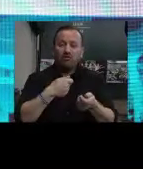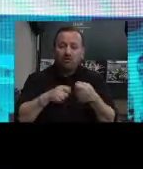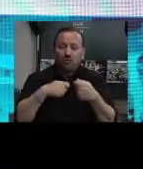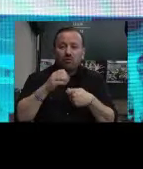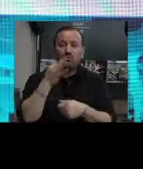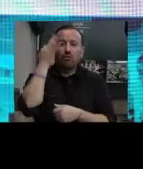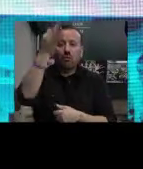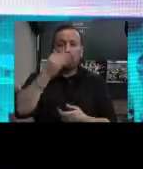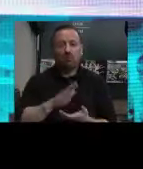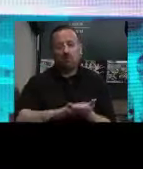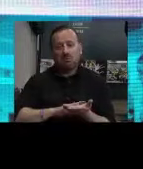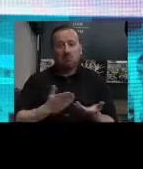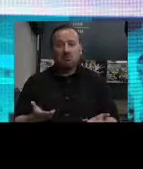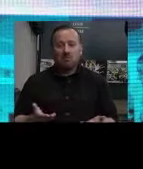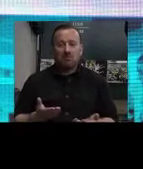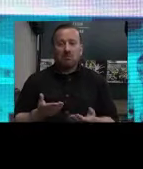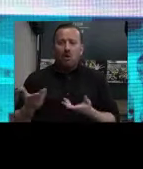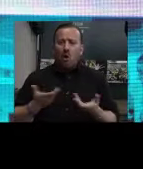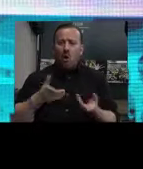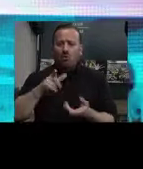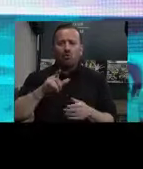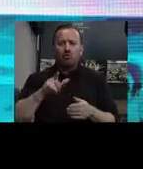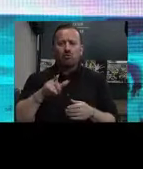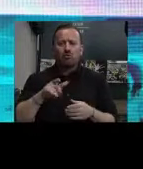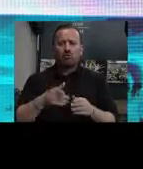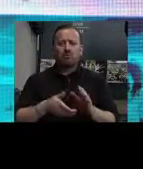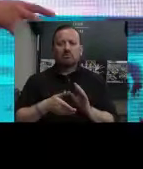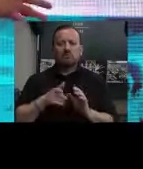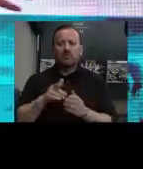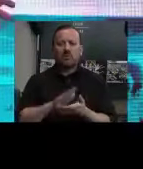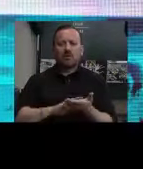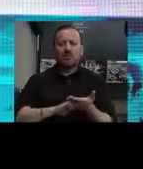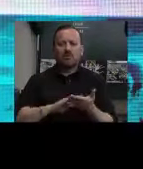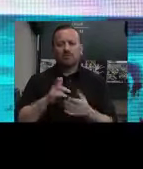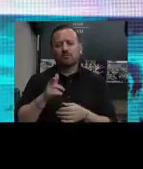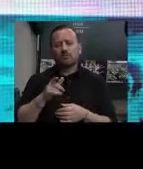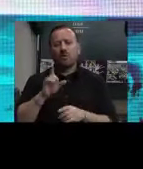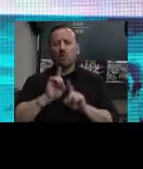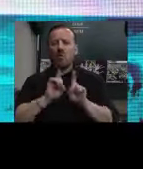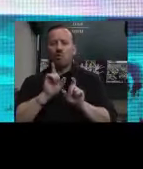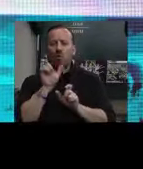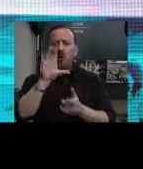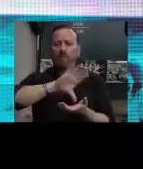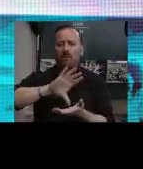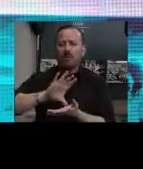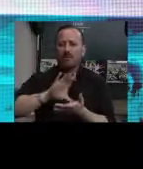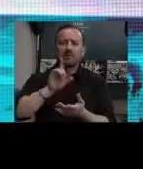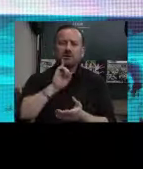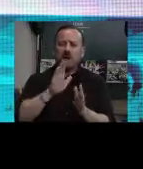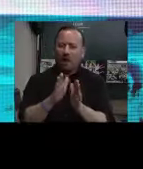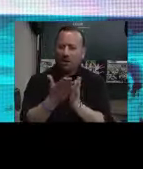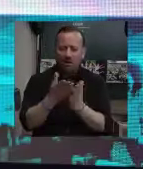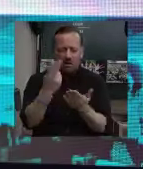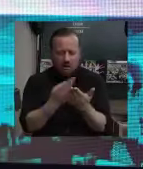del futuro o sea cómo tú sales ayer hubo en algunos países o Antier el comicon la